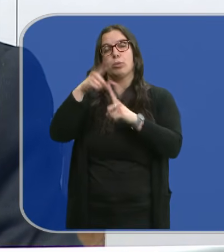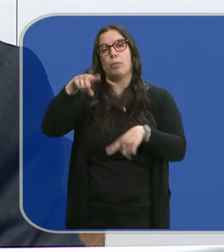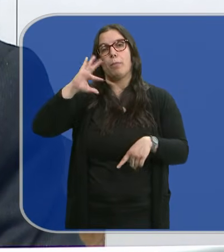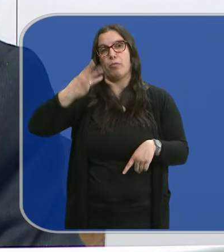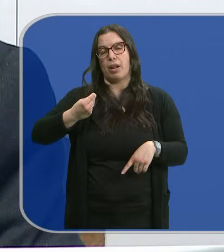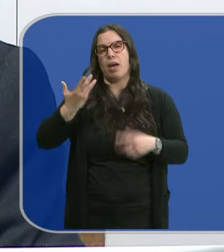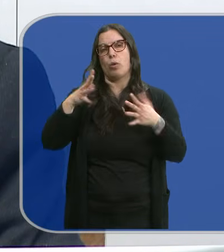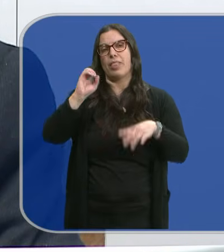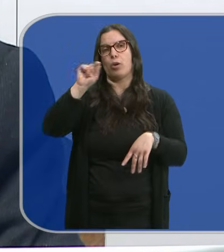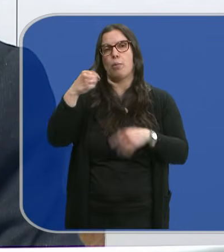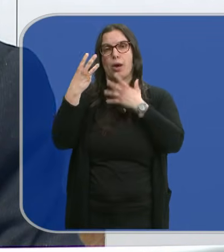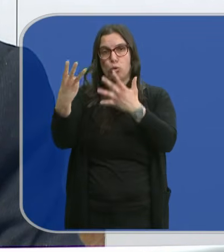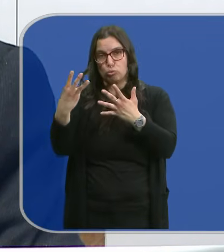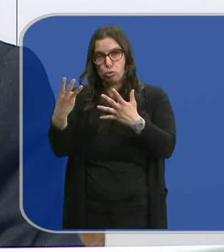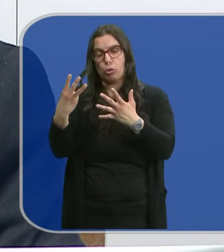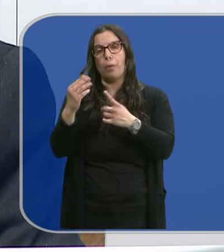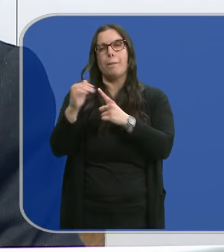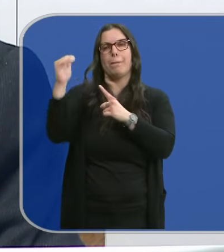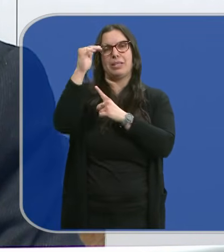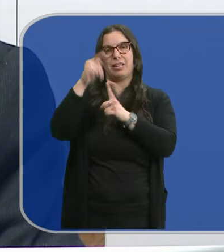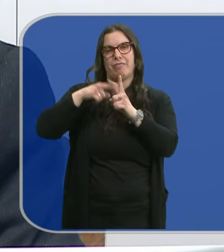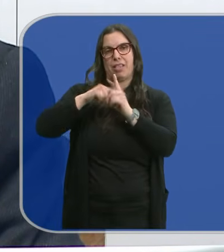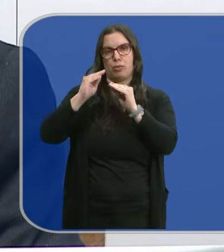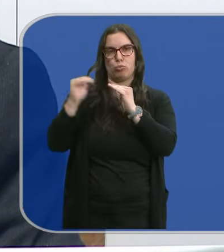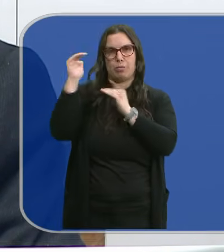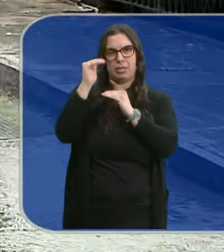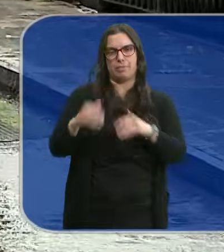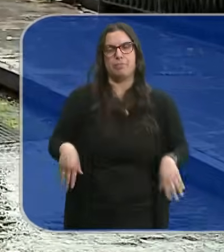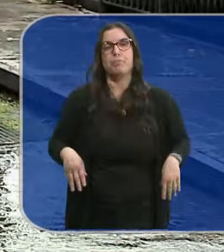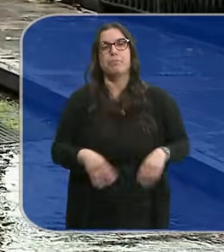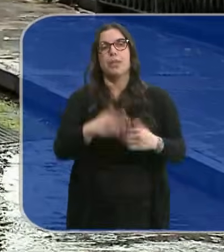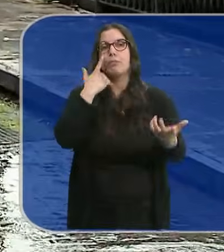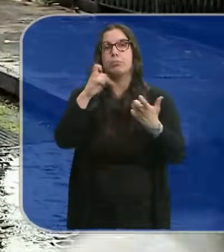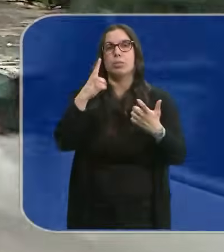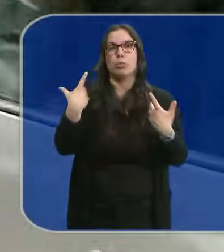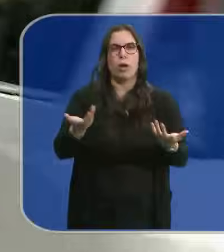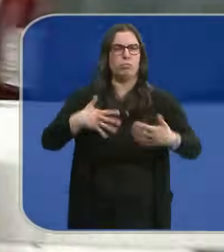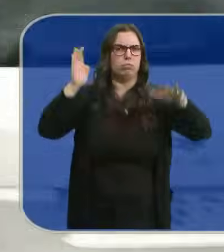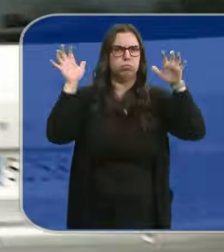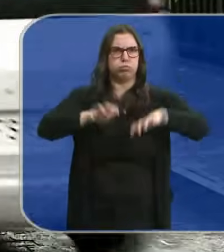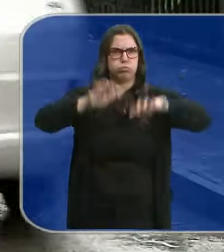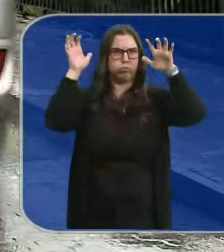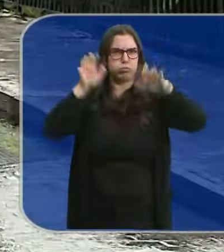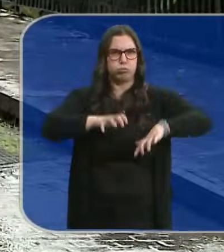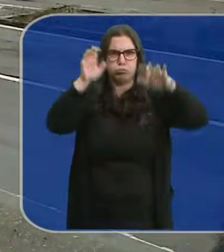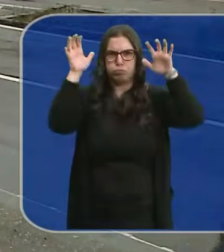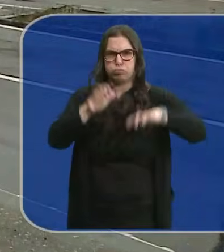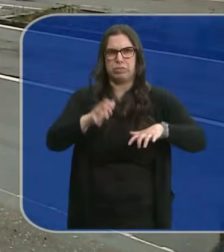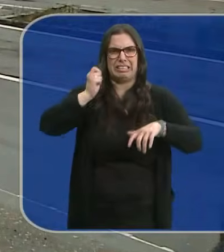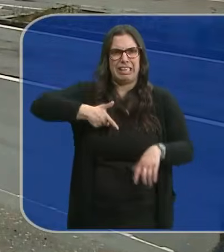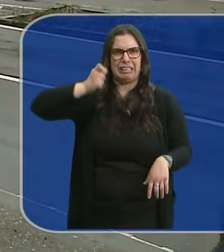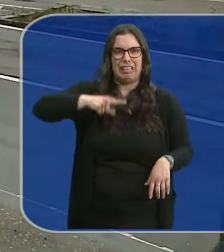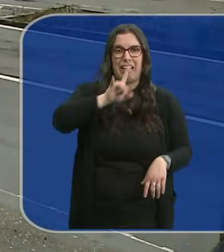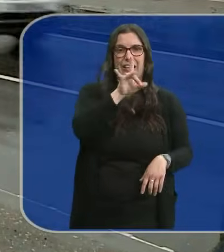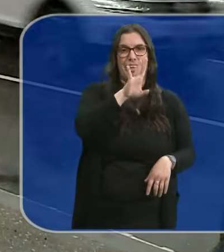tenido 0,8 grados por encima de lo habitual. Pero lo más destacado han sido las precipitaciones constantes. Entre